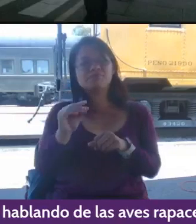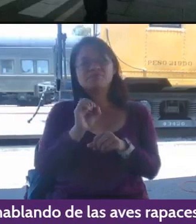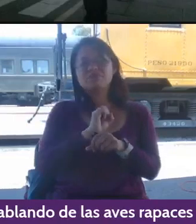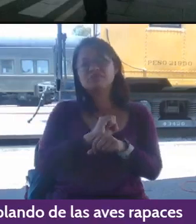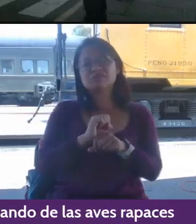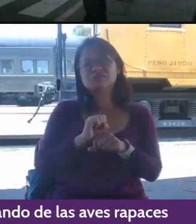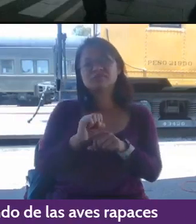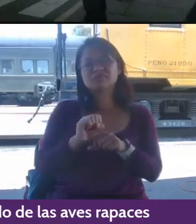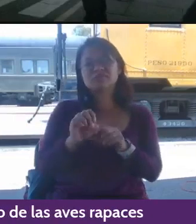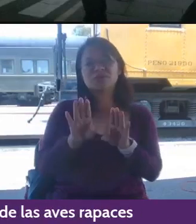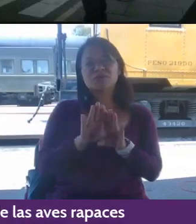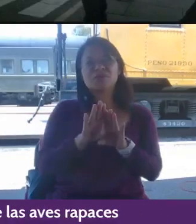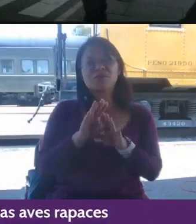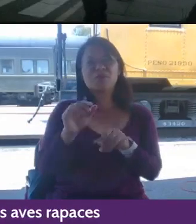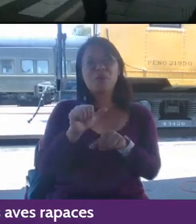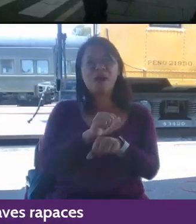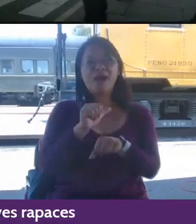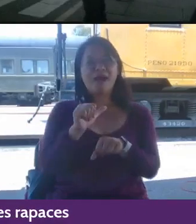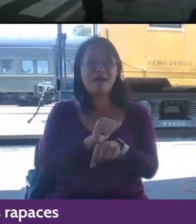Como coche sin aceite.